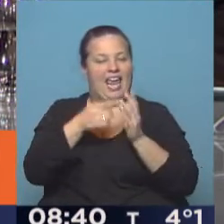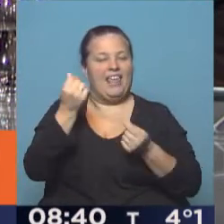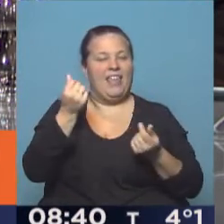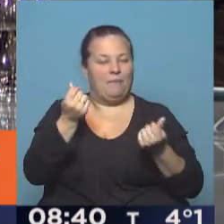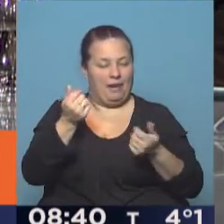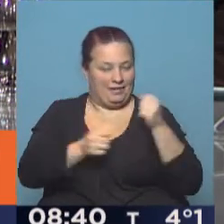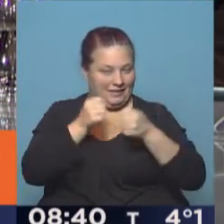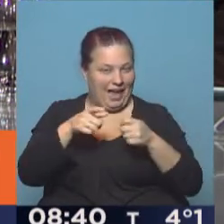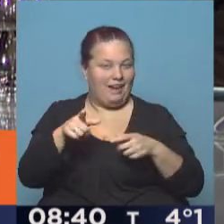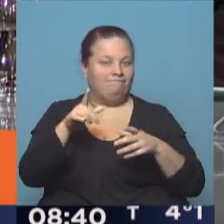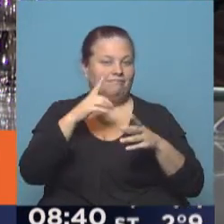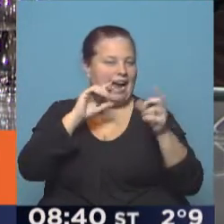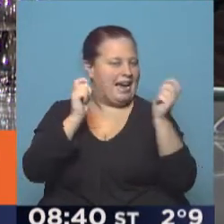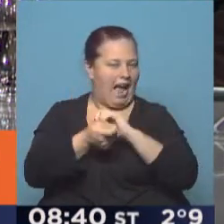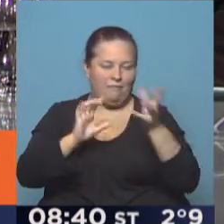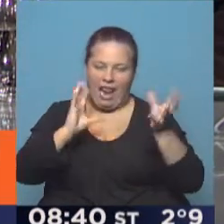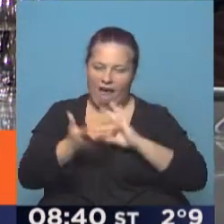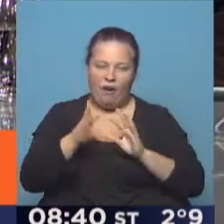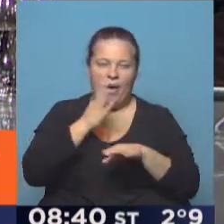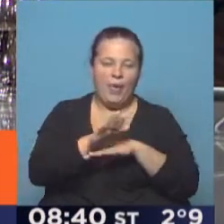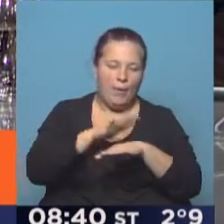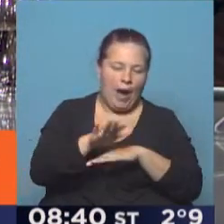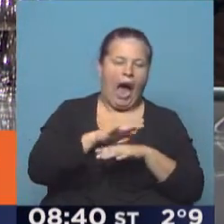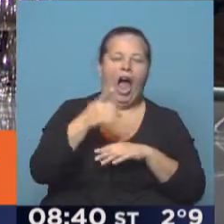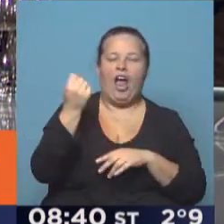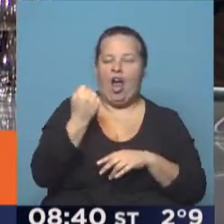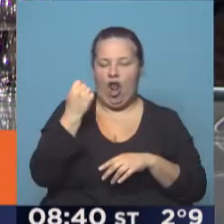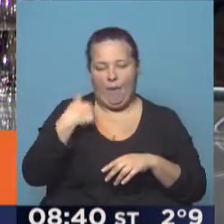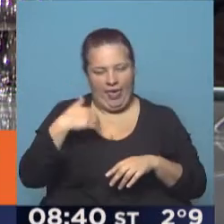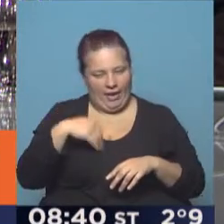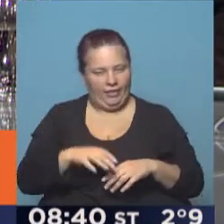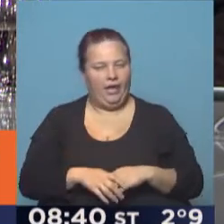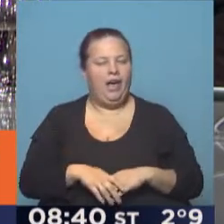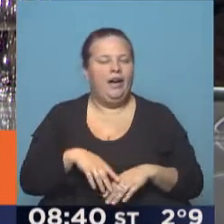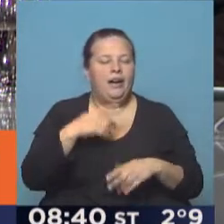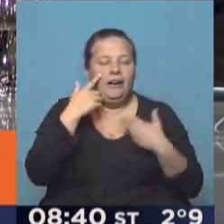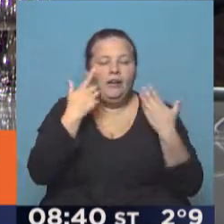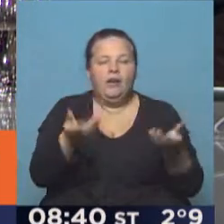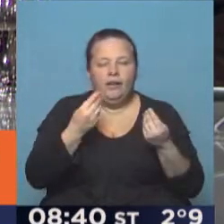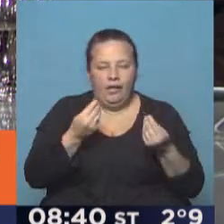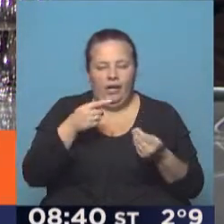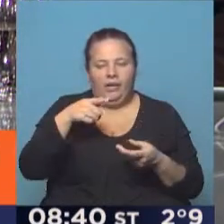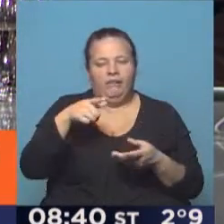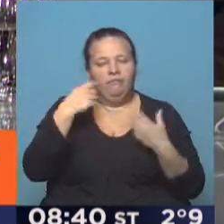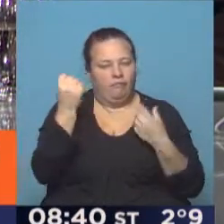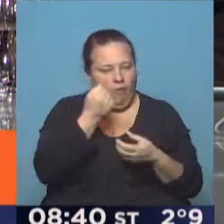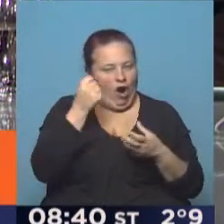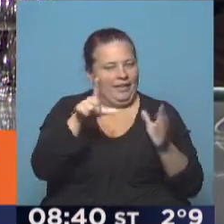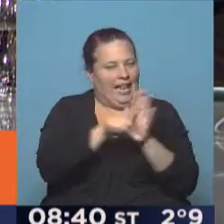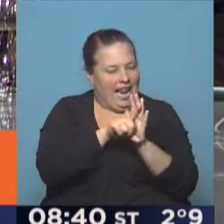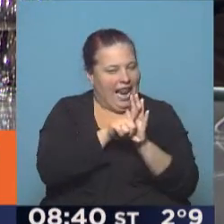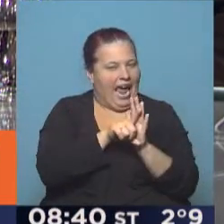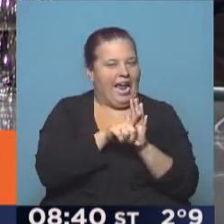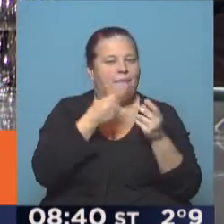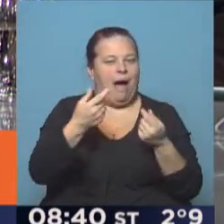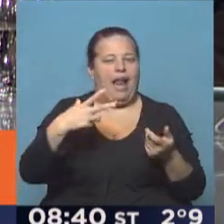financieras, que cambia el esquema bancario y financiero en la Argentina. De todo el país. Y lo que muestra es el peso que tiene esa ley en la